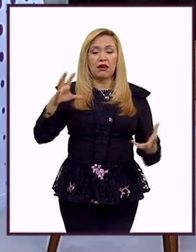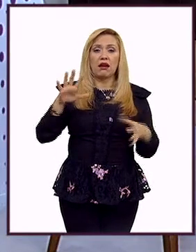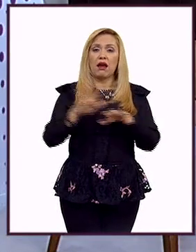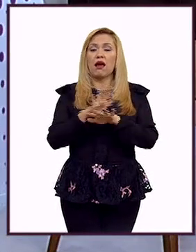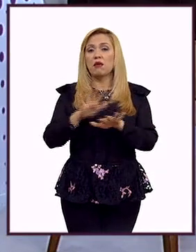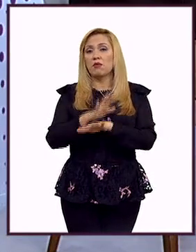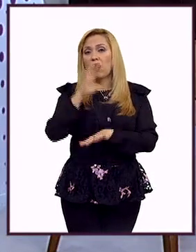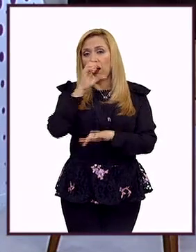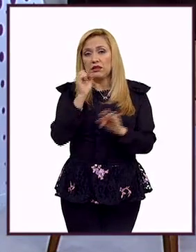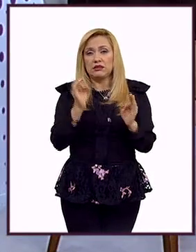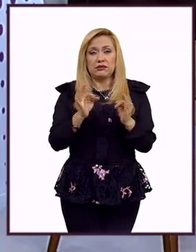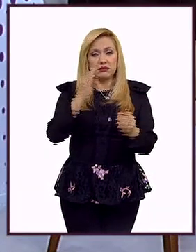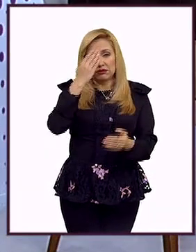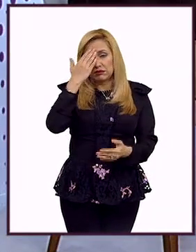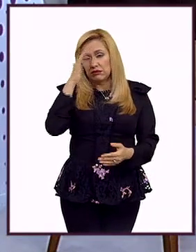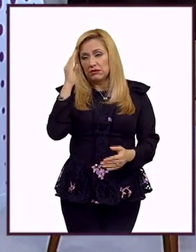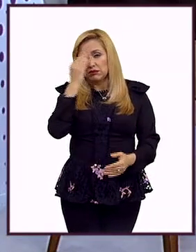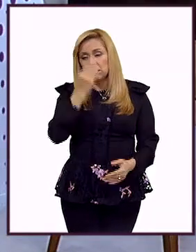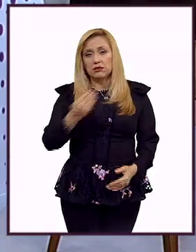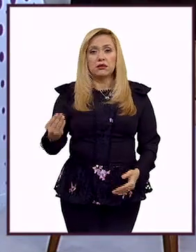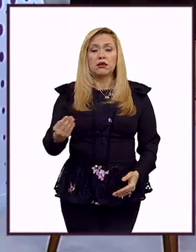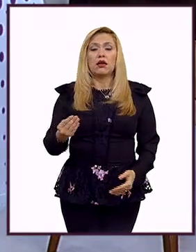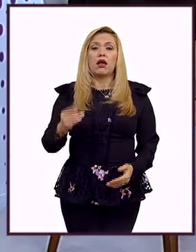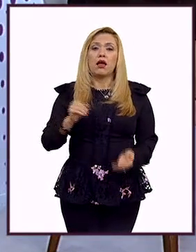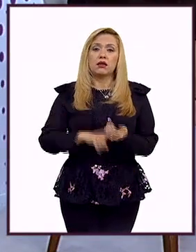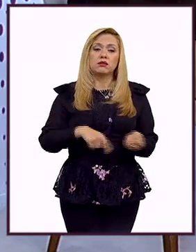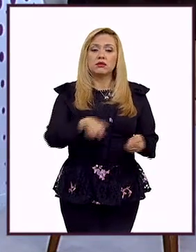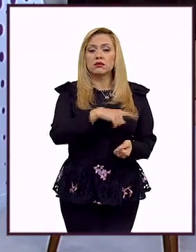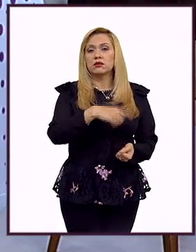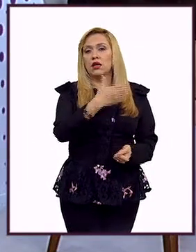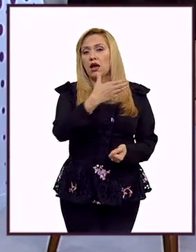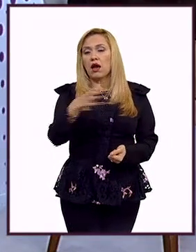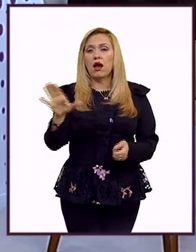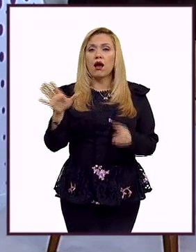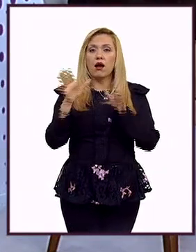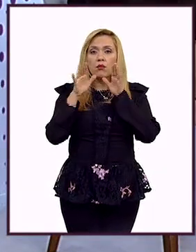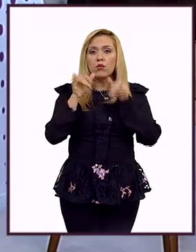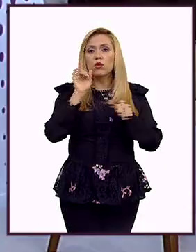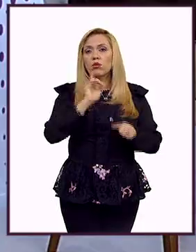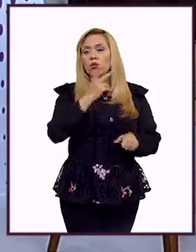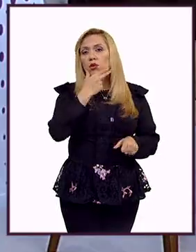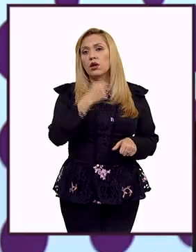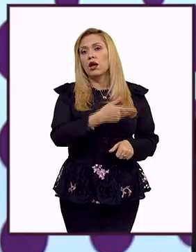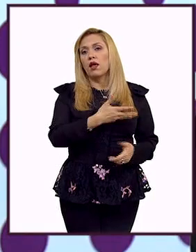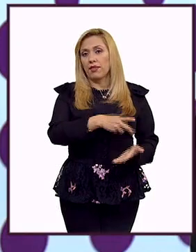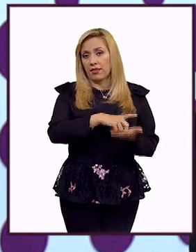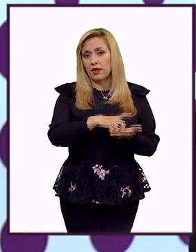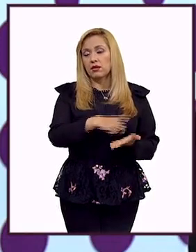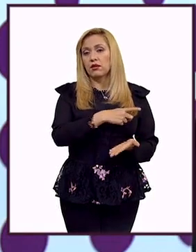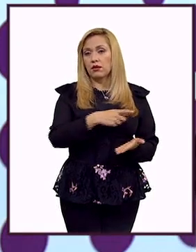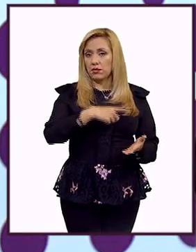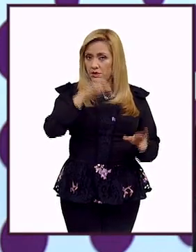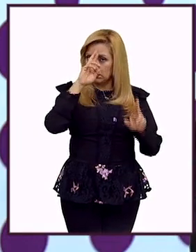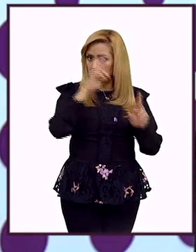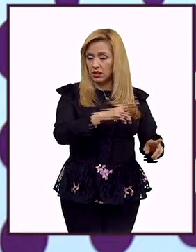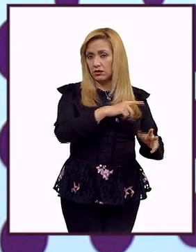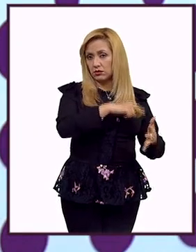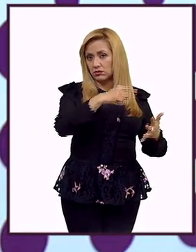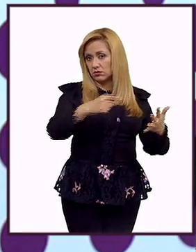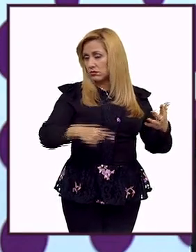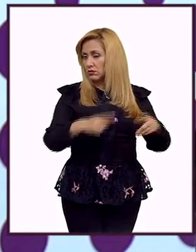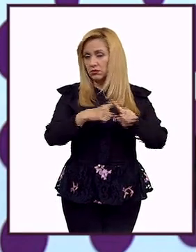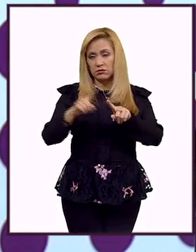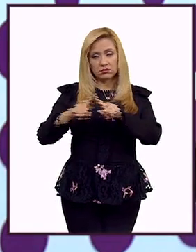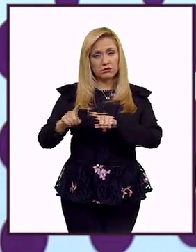campesinas son sujetos de derechos. Debe haber políticas específicas para cada uno de ellos en sus diferentes